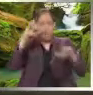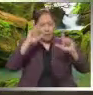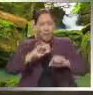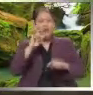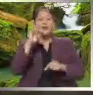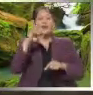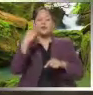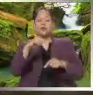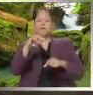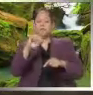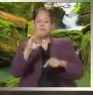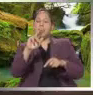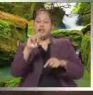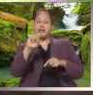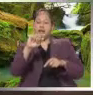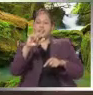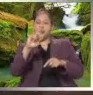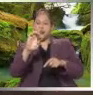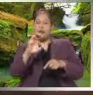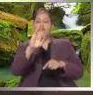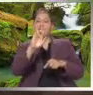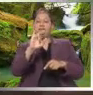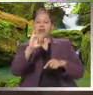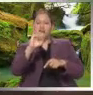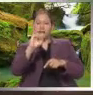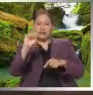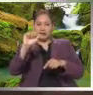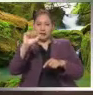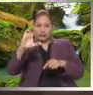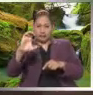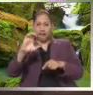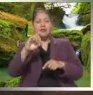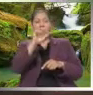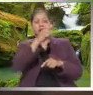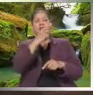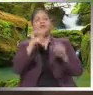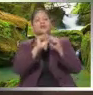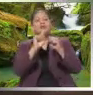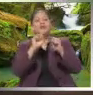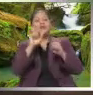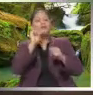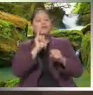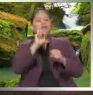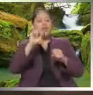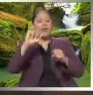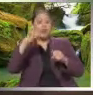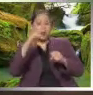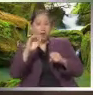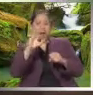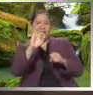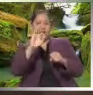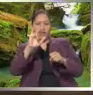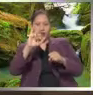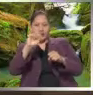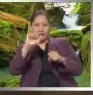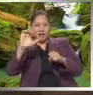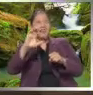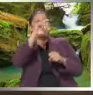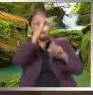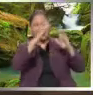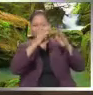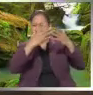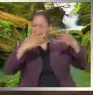llamada Matilde de Frisac, que era sobrina de Diego de Frisac, que vivían en esa casa que acabamos de ver en pantalla, la famosa Casa